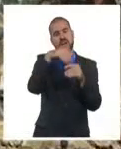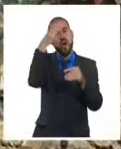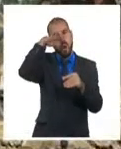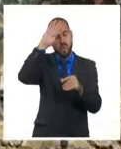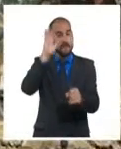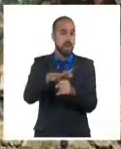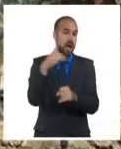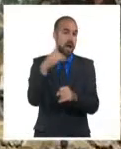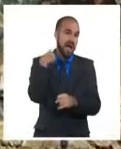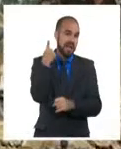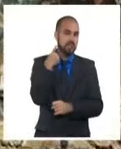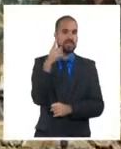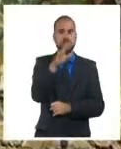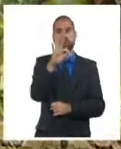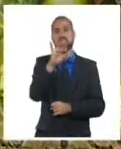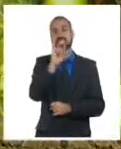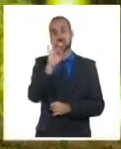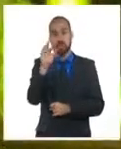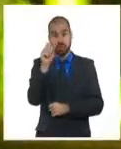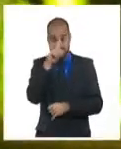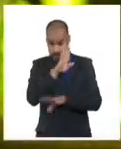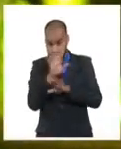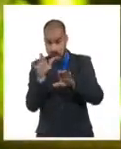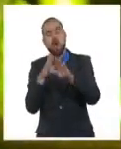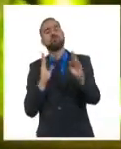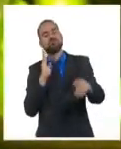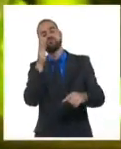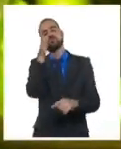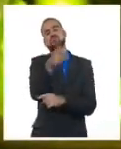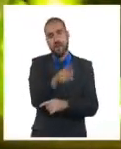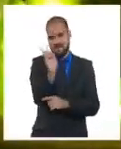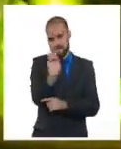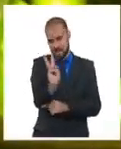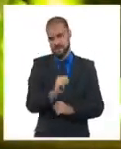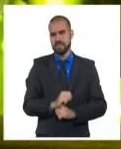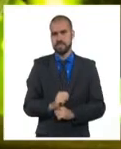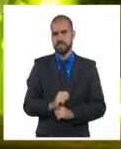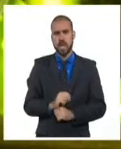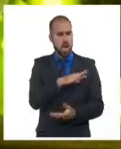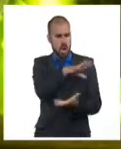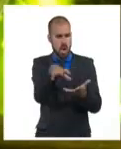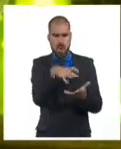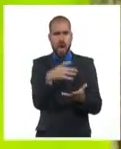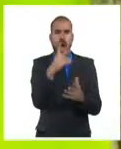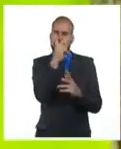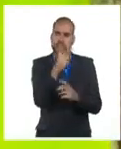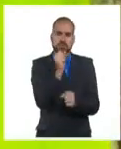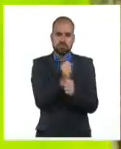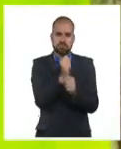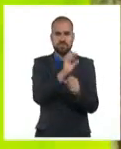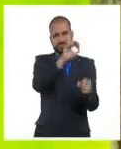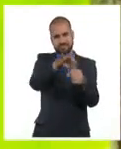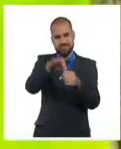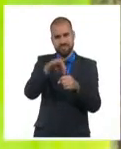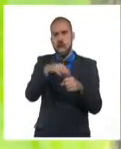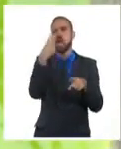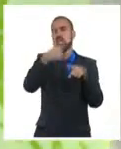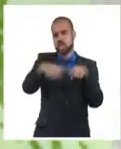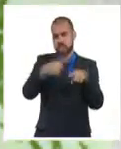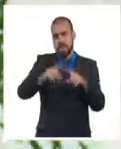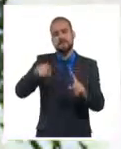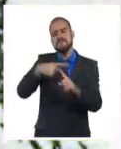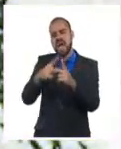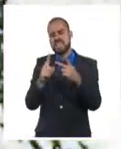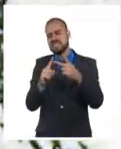en 1868. En la zona se dedicó al cultivo del café y del cacao, junto a su familia y